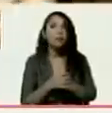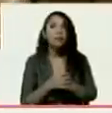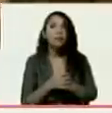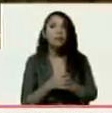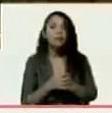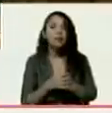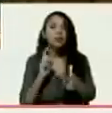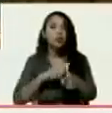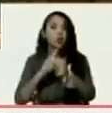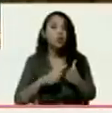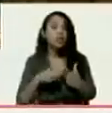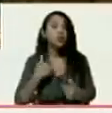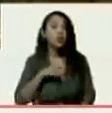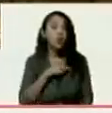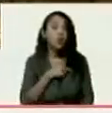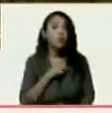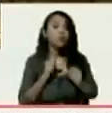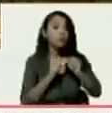Entonces nosotros